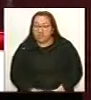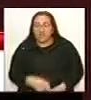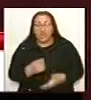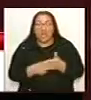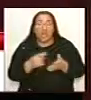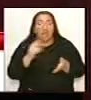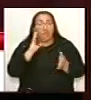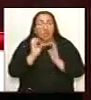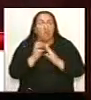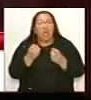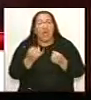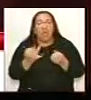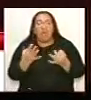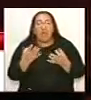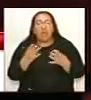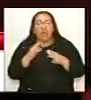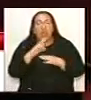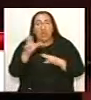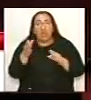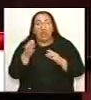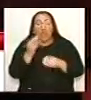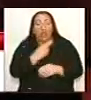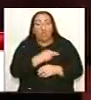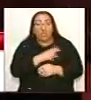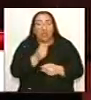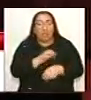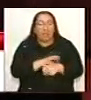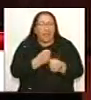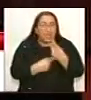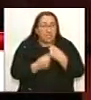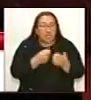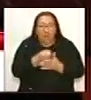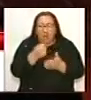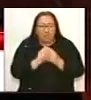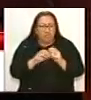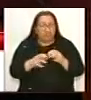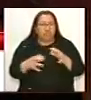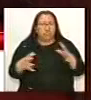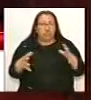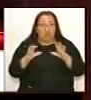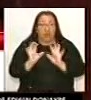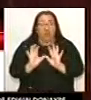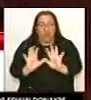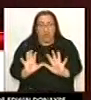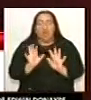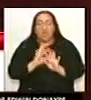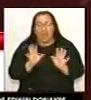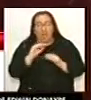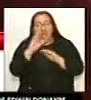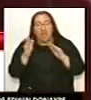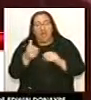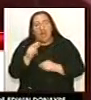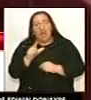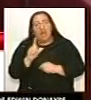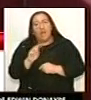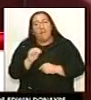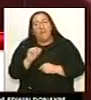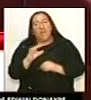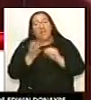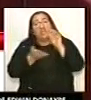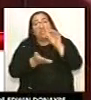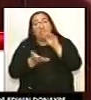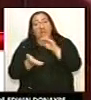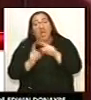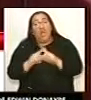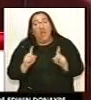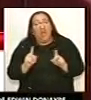abastecimiento del hospital vía compras directas, compras N, ¿no? Y dejar de